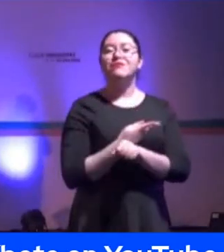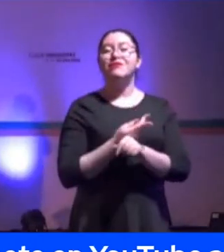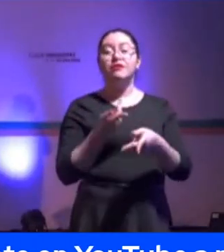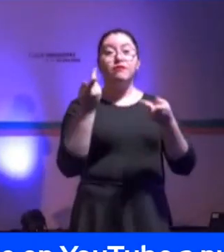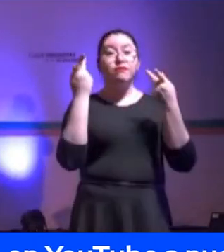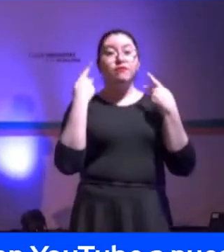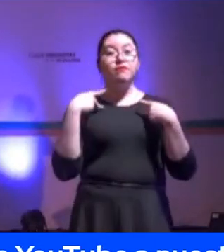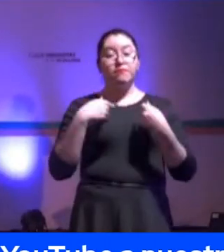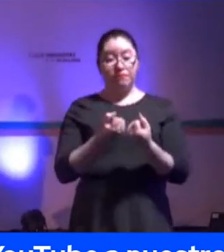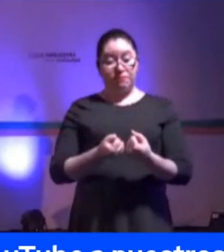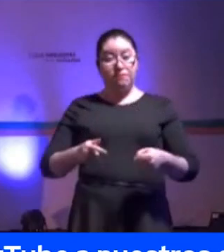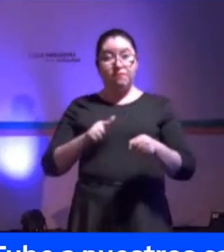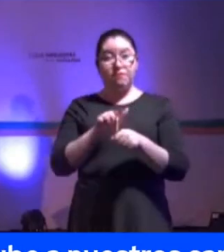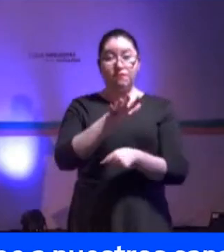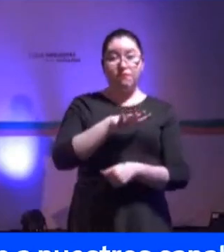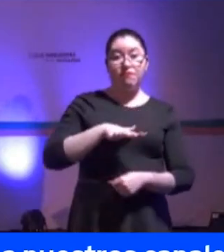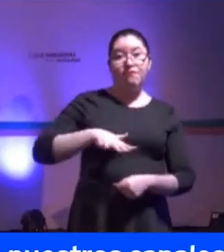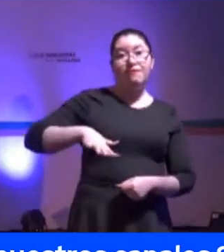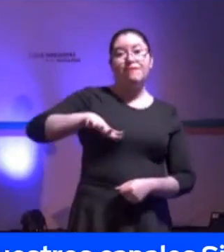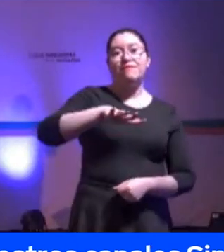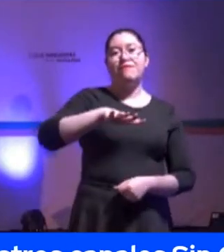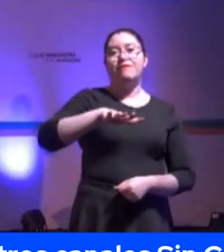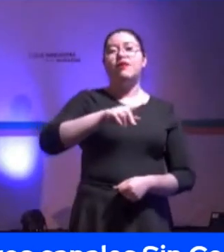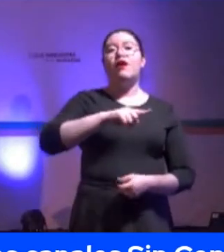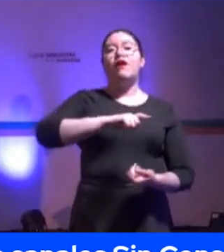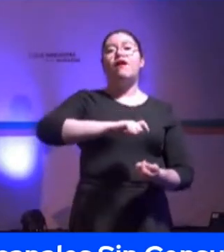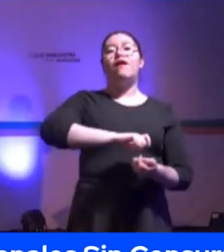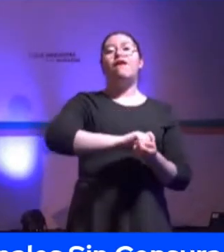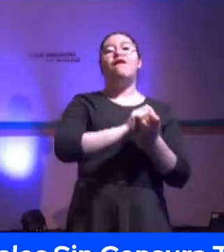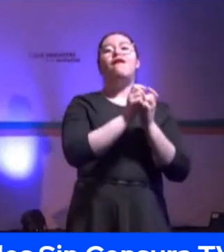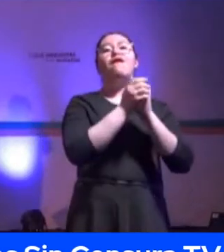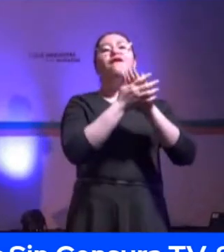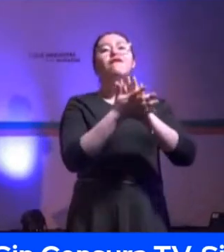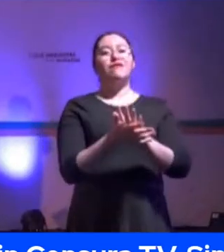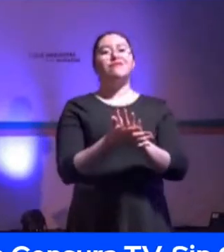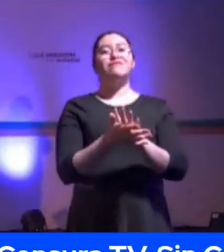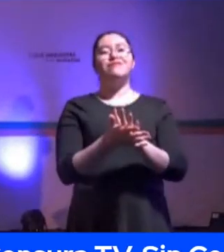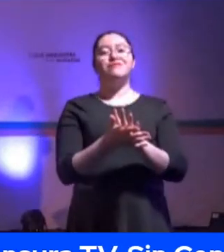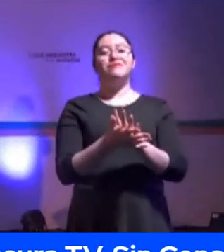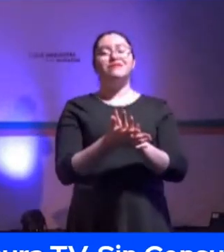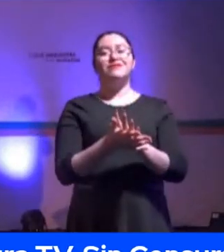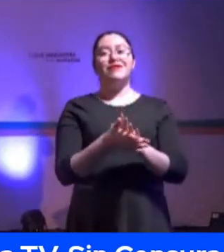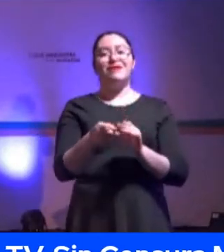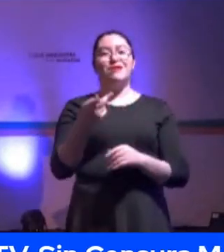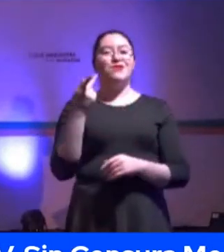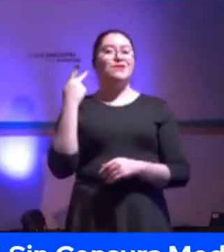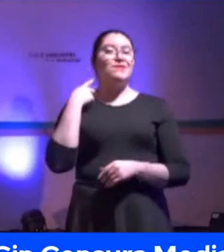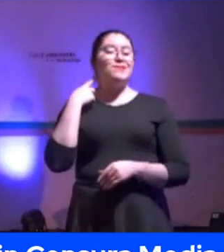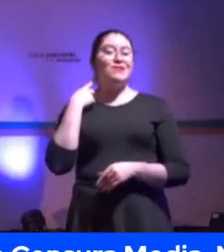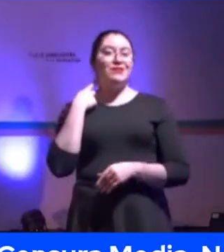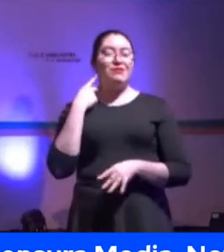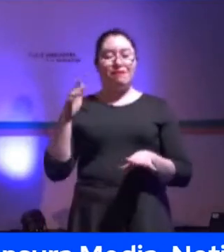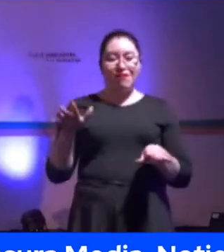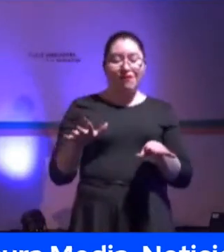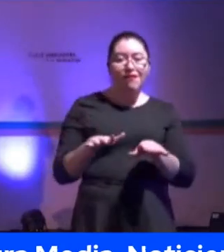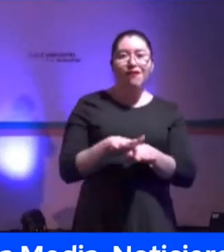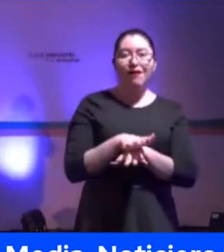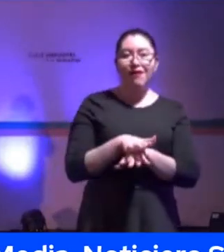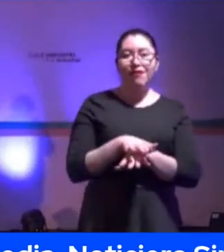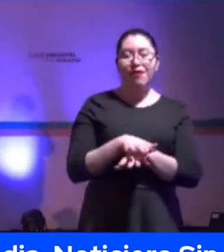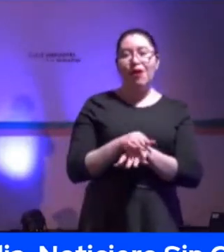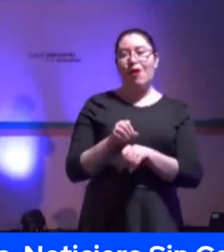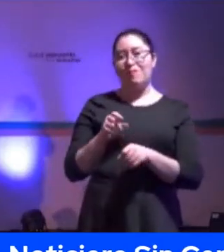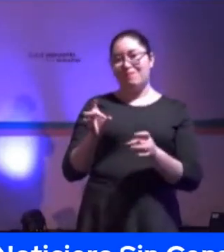sociedad es la que empieza a transformar ese político a esa